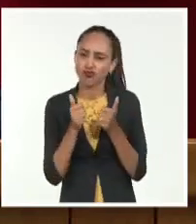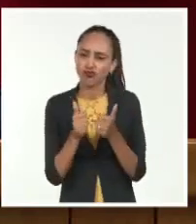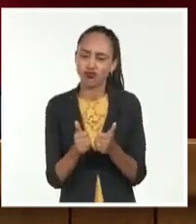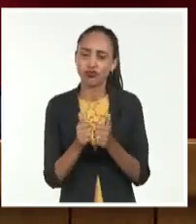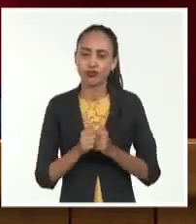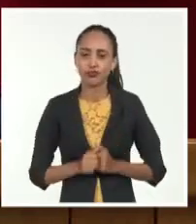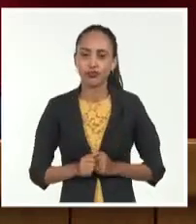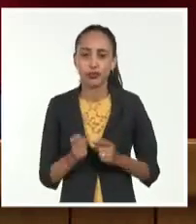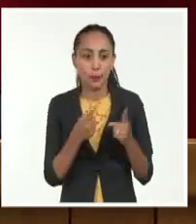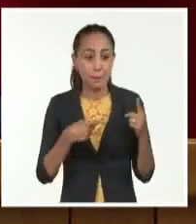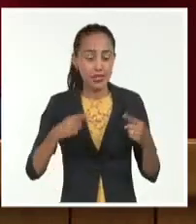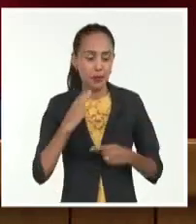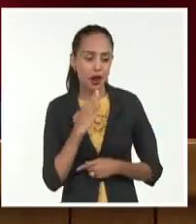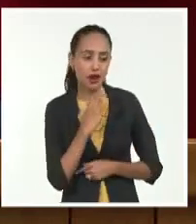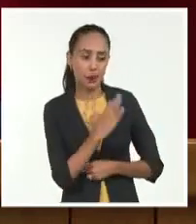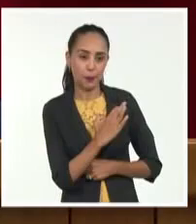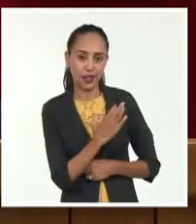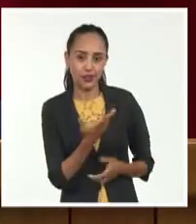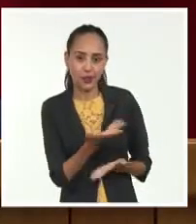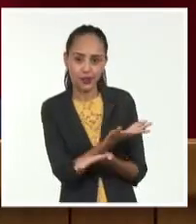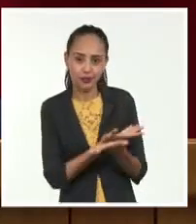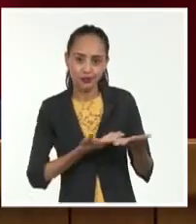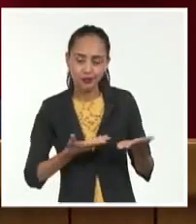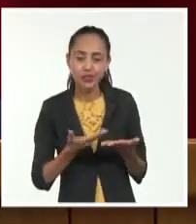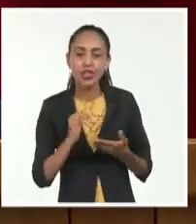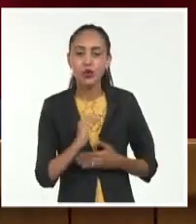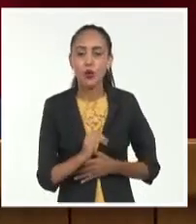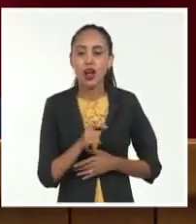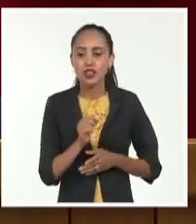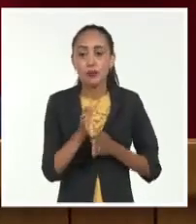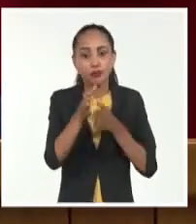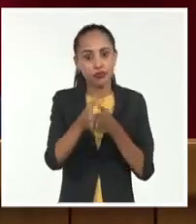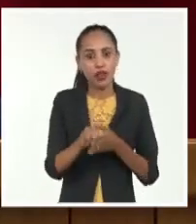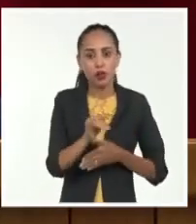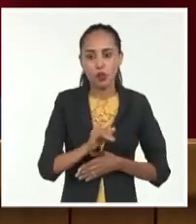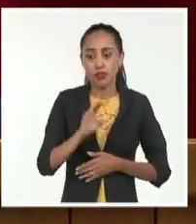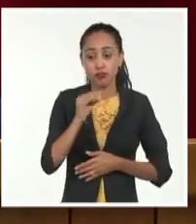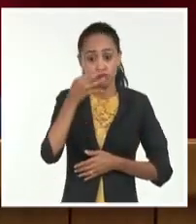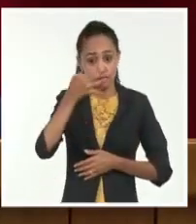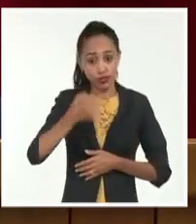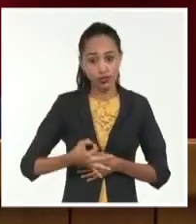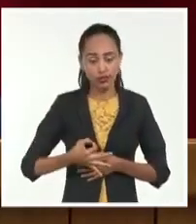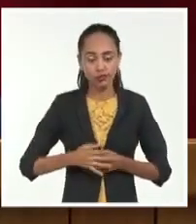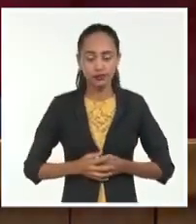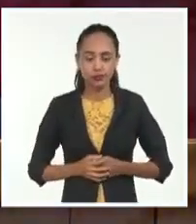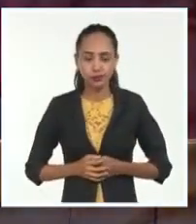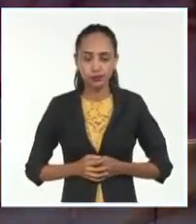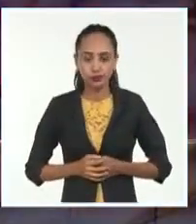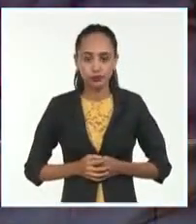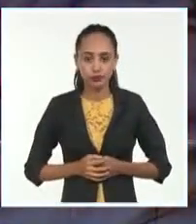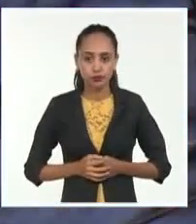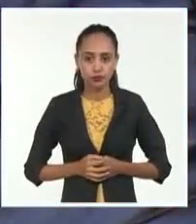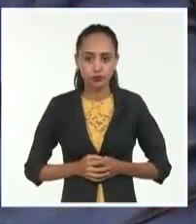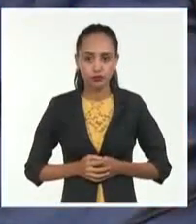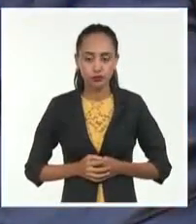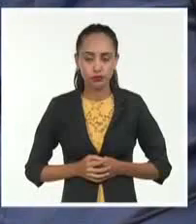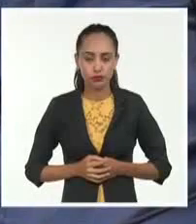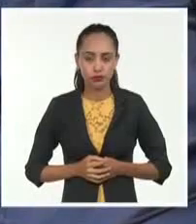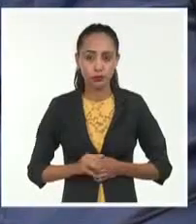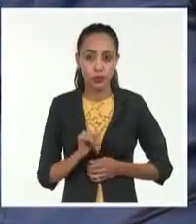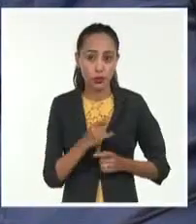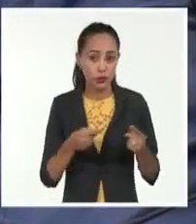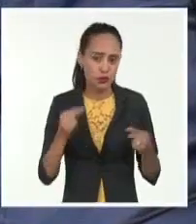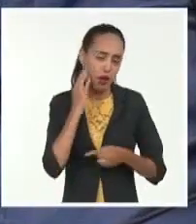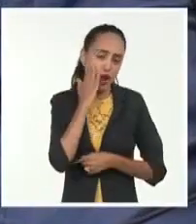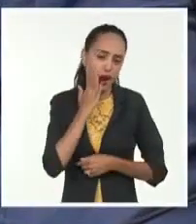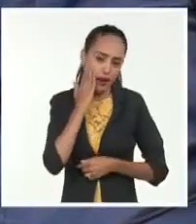que prevalezca el respeto recíproco, la lealtad, la honestidad y la complicidad del afecto y